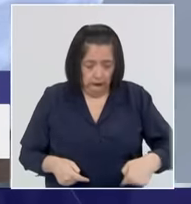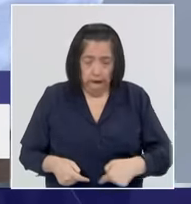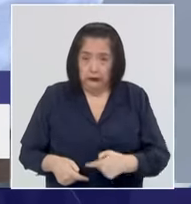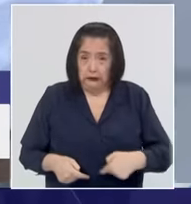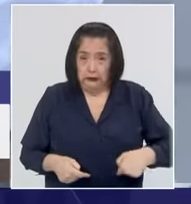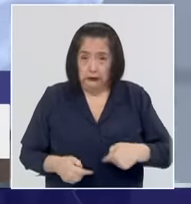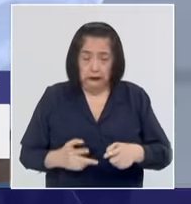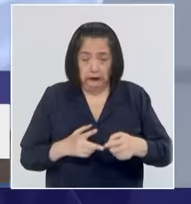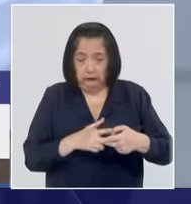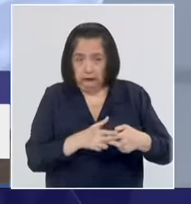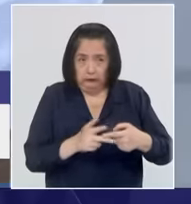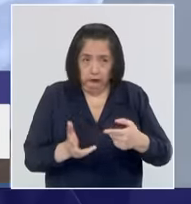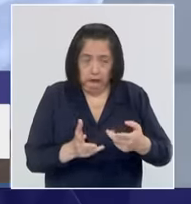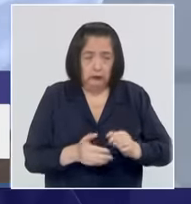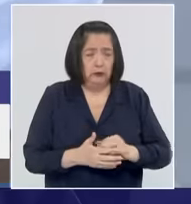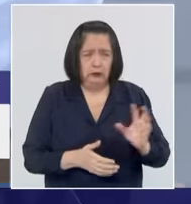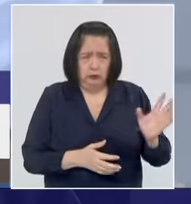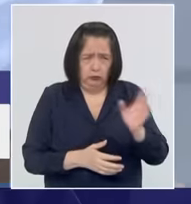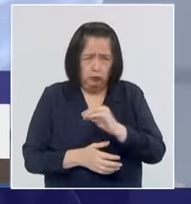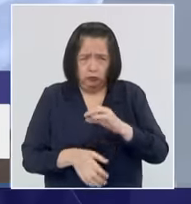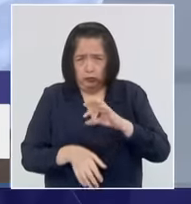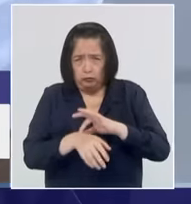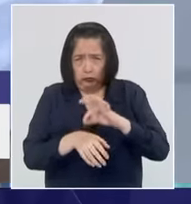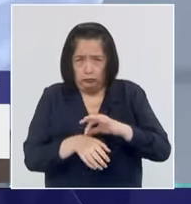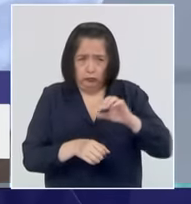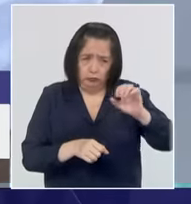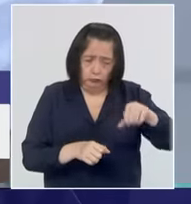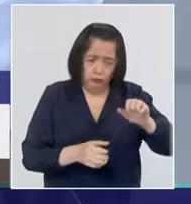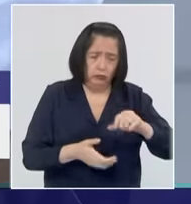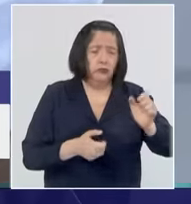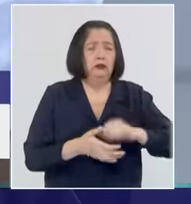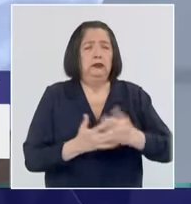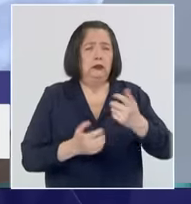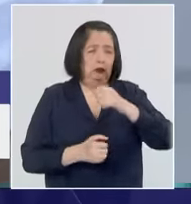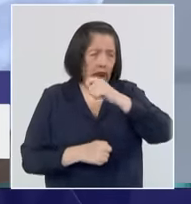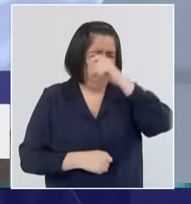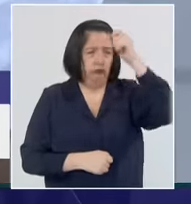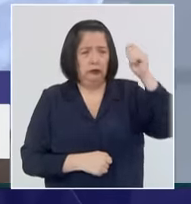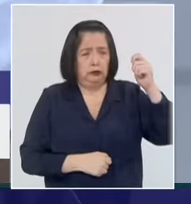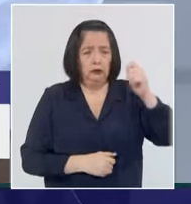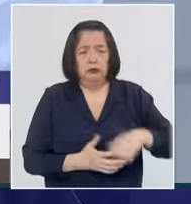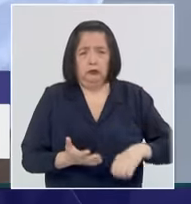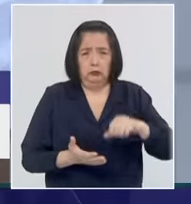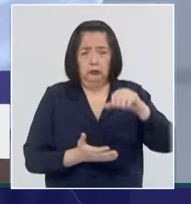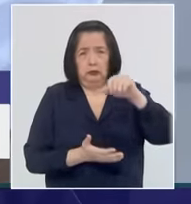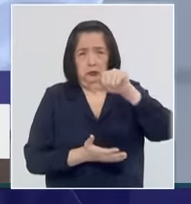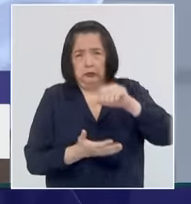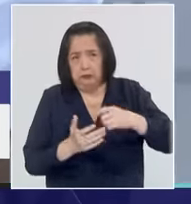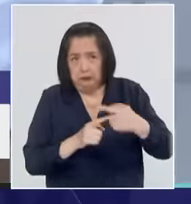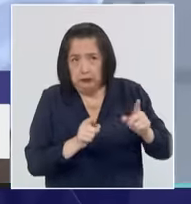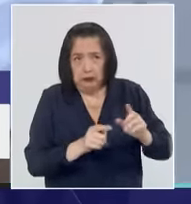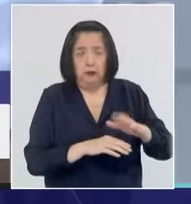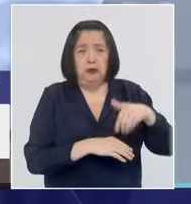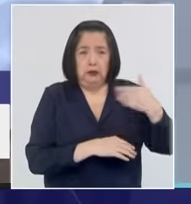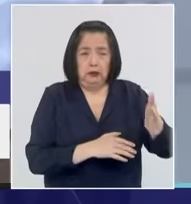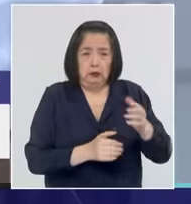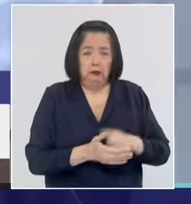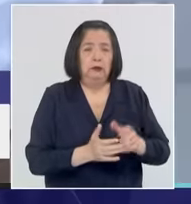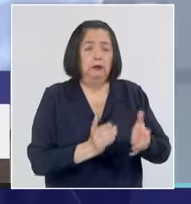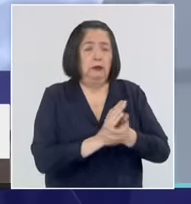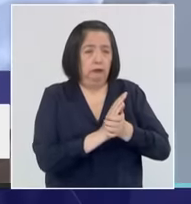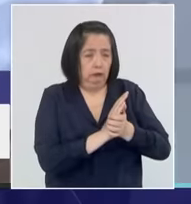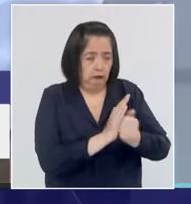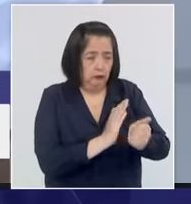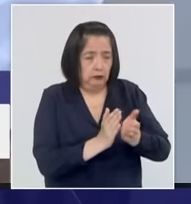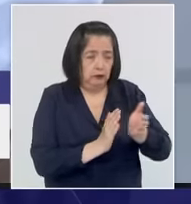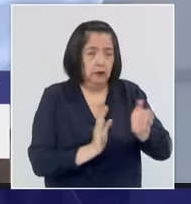intestino, todos los médicos se gradúan como cirujanos generales, pero luego se especializan. Que